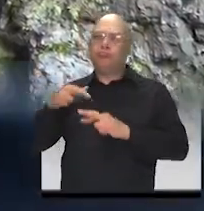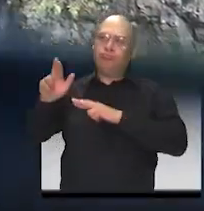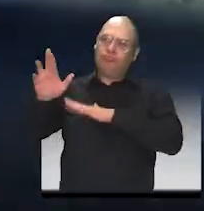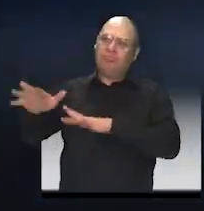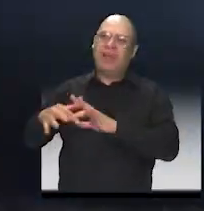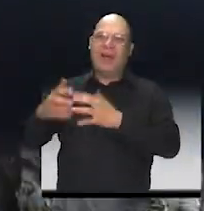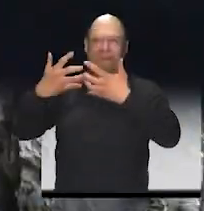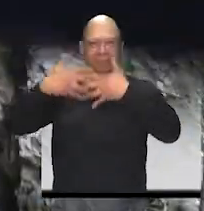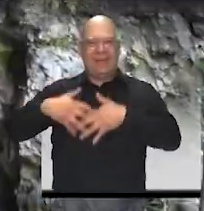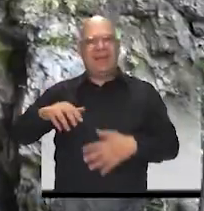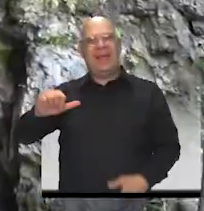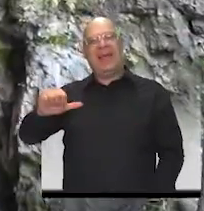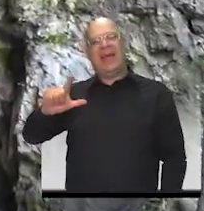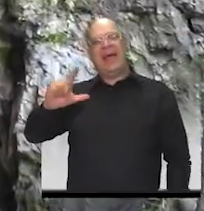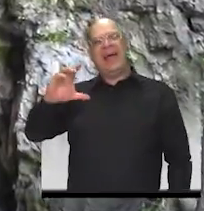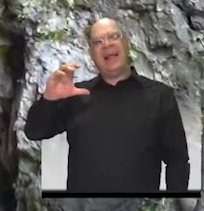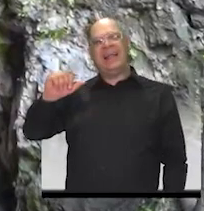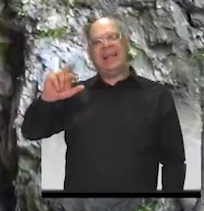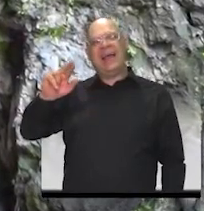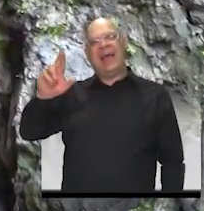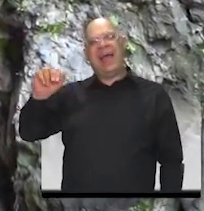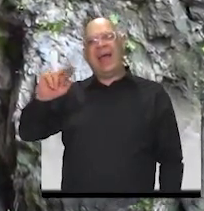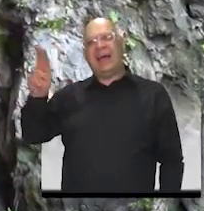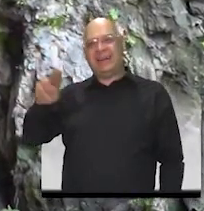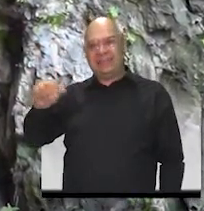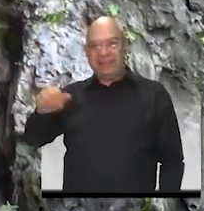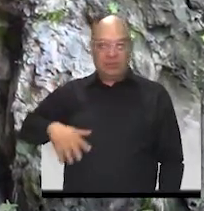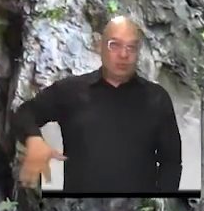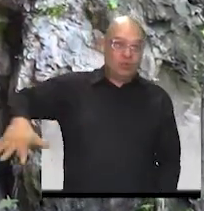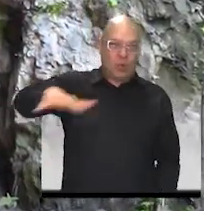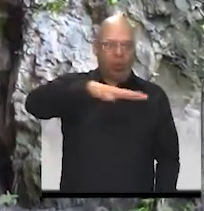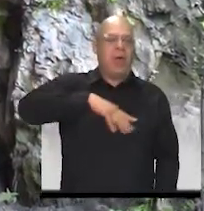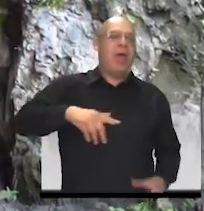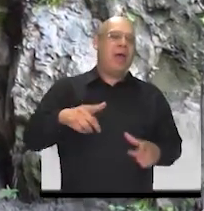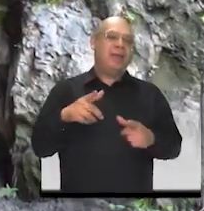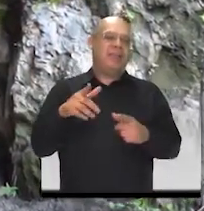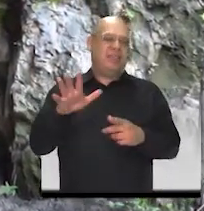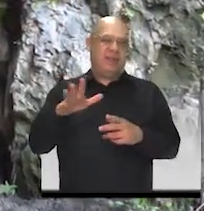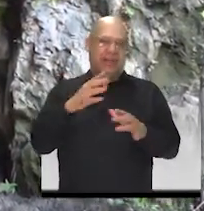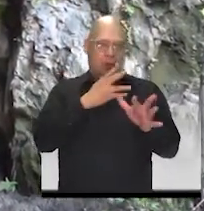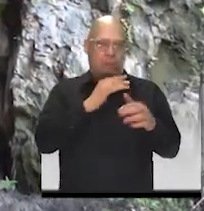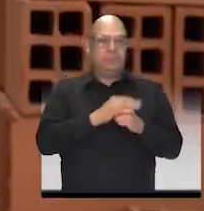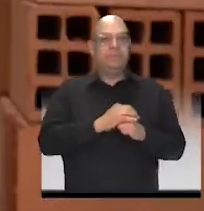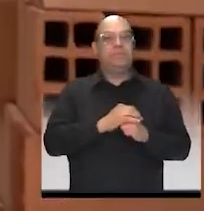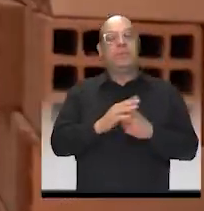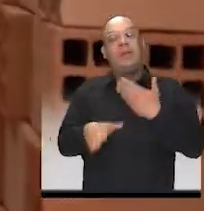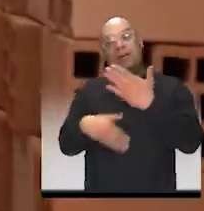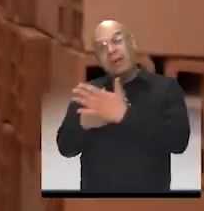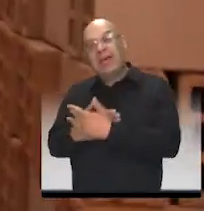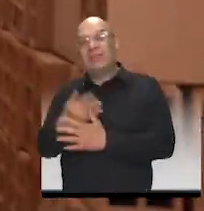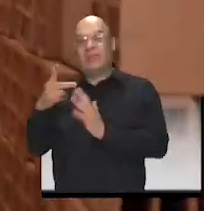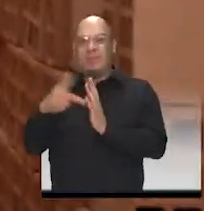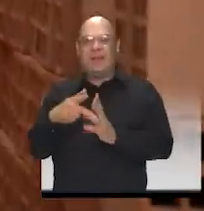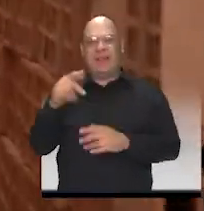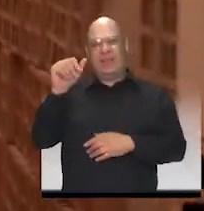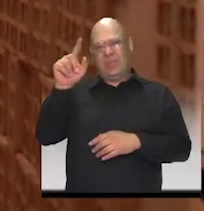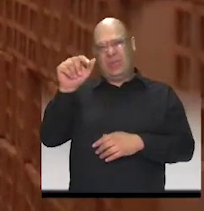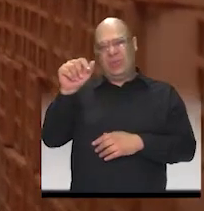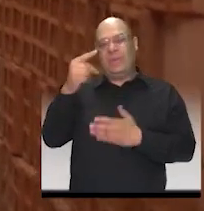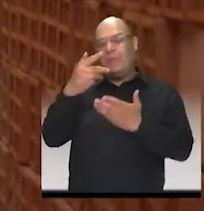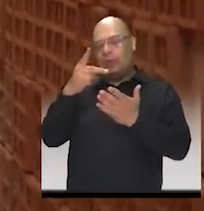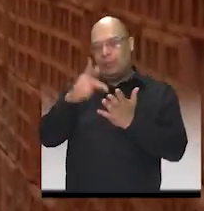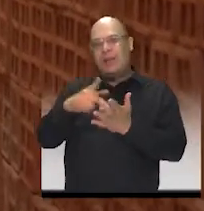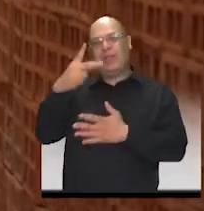empresa ladrillera Alcarraza SAS y todas las empresas del municipio de Itagüí. En el 2012, por buenas prácticas ambientales,